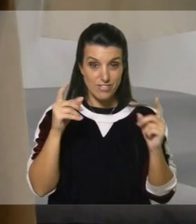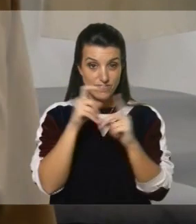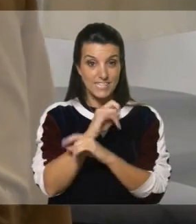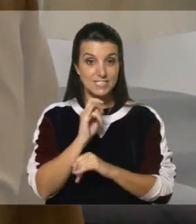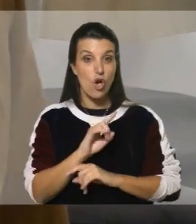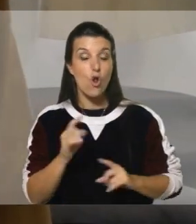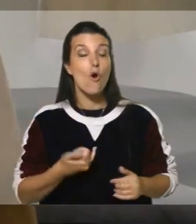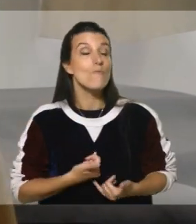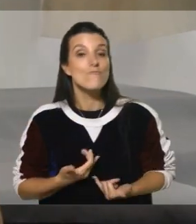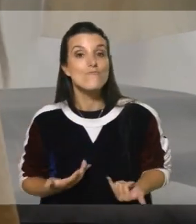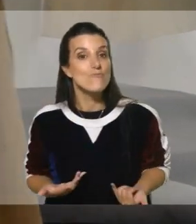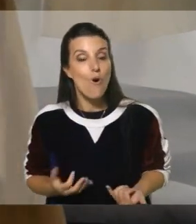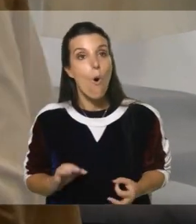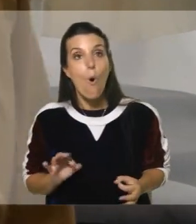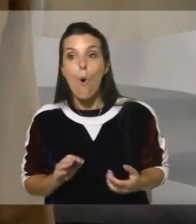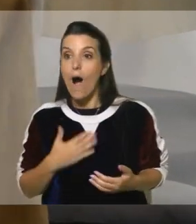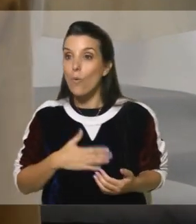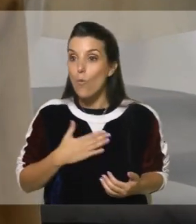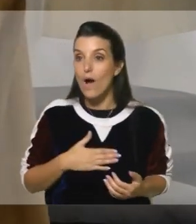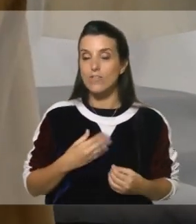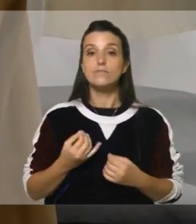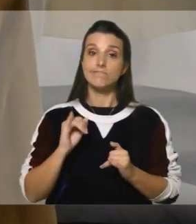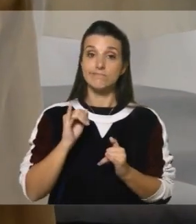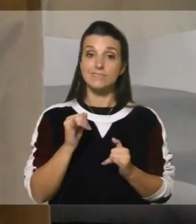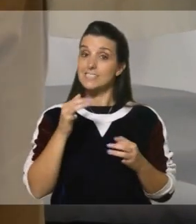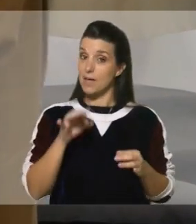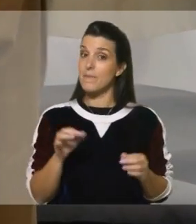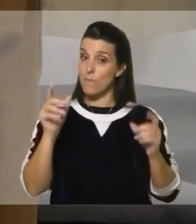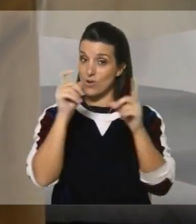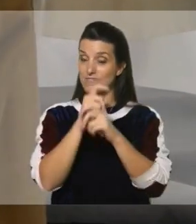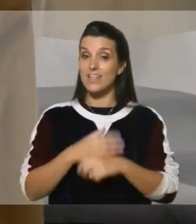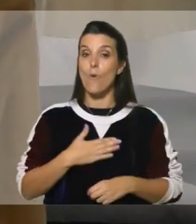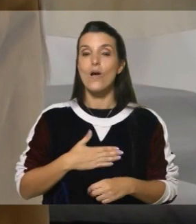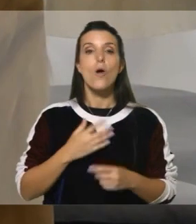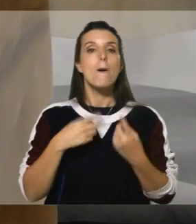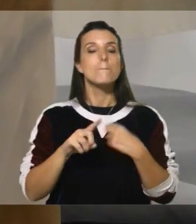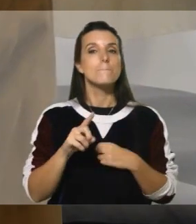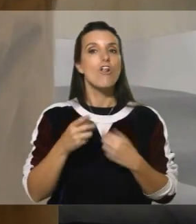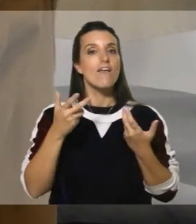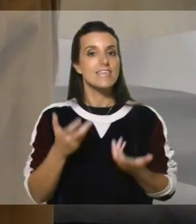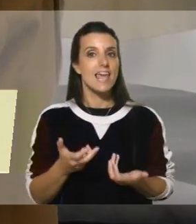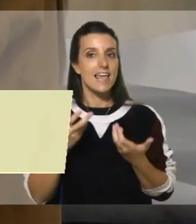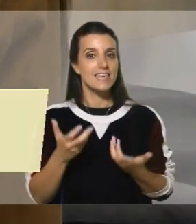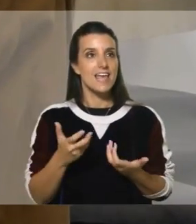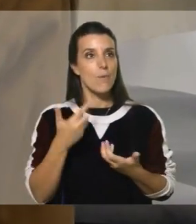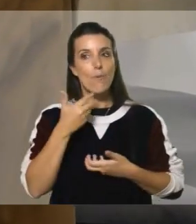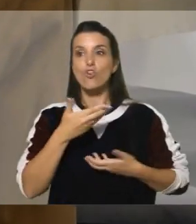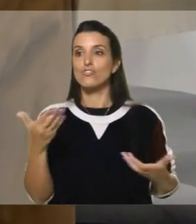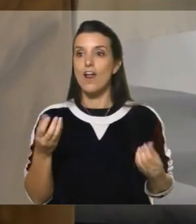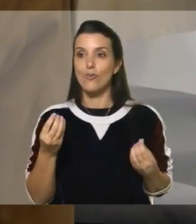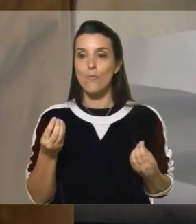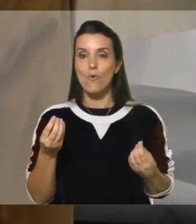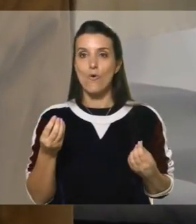como oponerse de acuerdo Bueno sí siempre es difícil ponerse de acuerdo pero lo que intentamos fue este